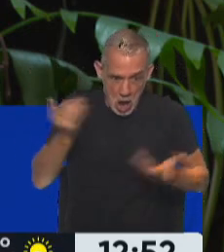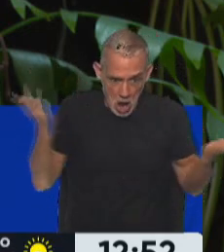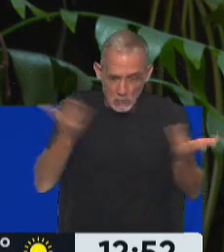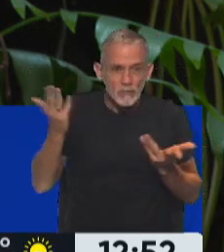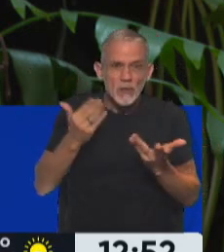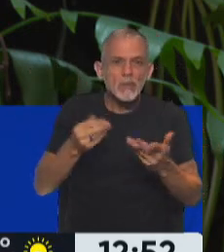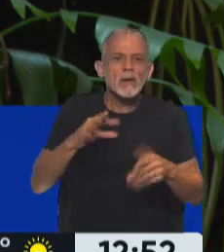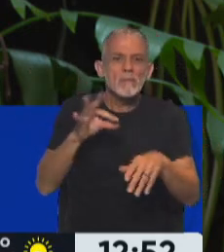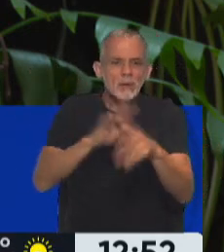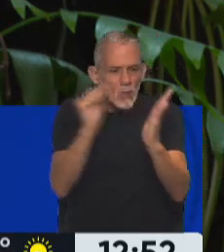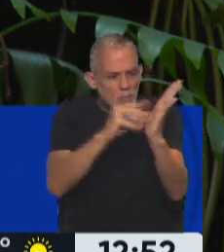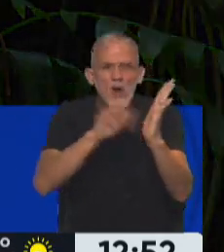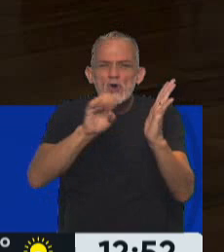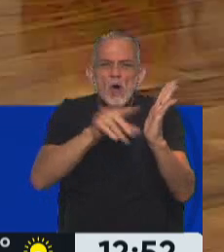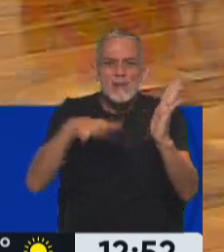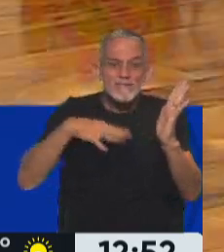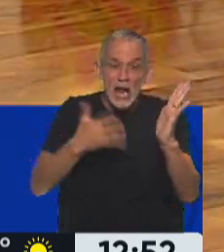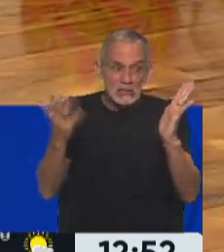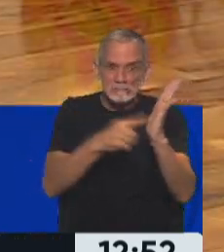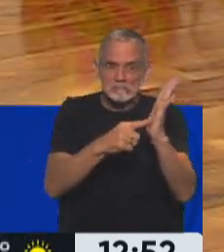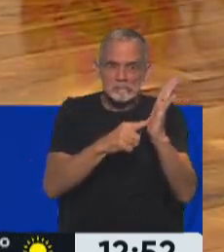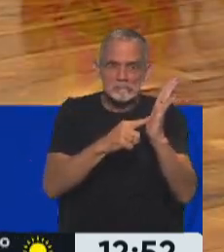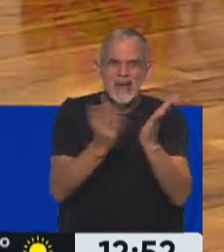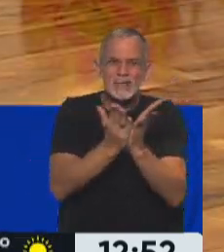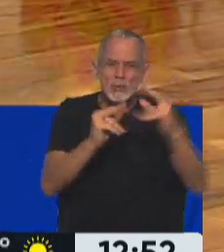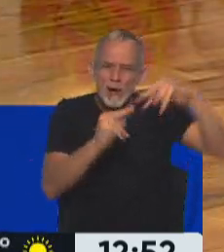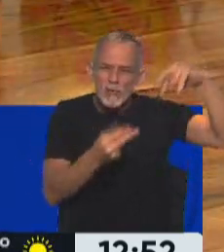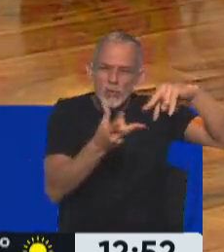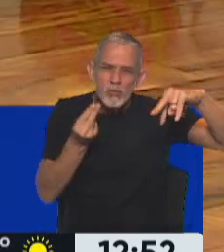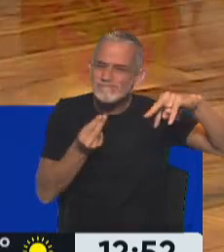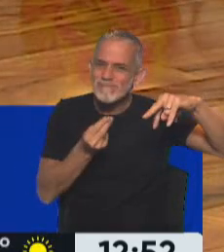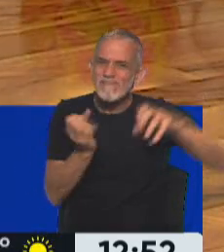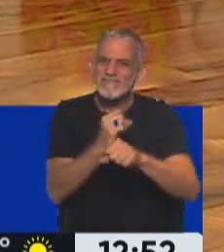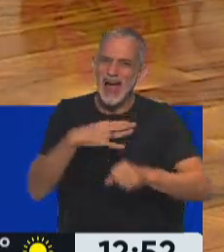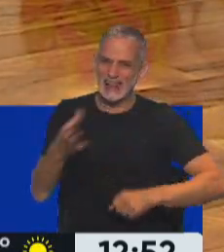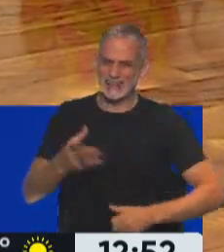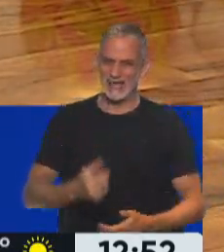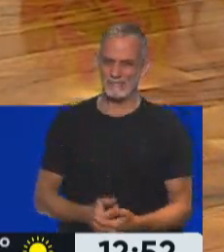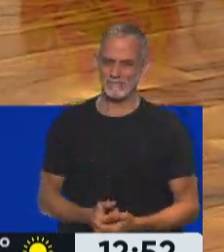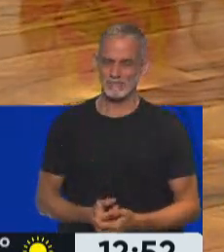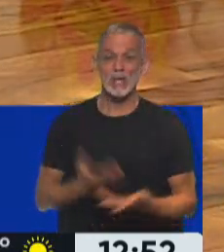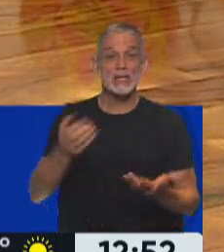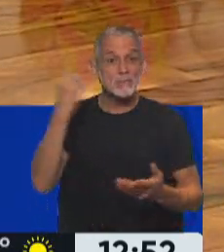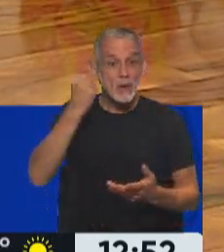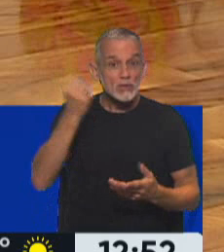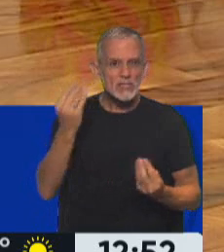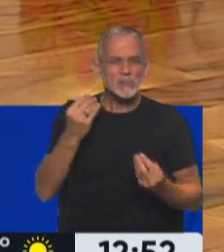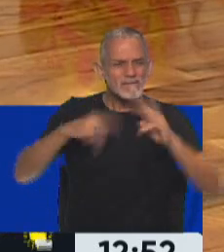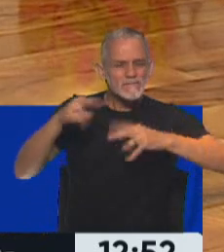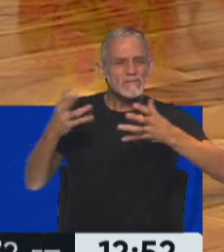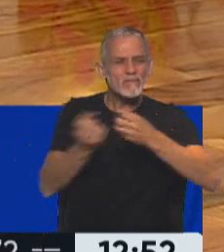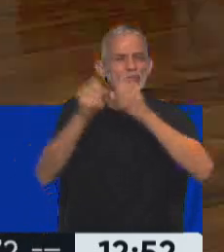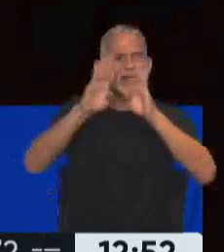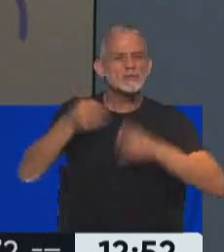están diagnosticados porque no tienen el estudio genético que así lo confirme. Lo más importante y lo que estamos buscando con la Fundación